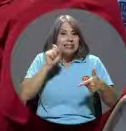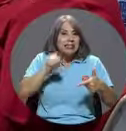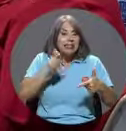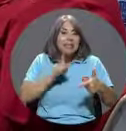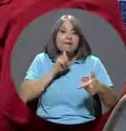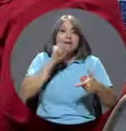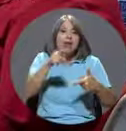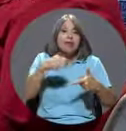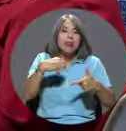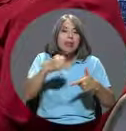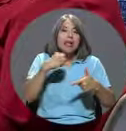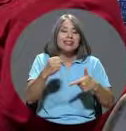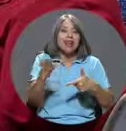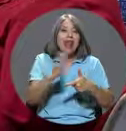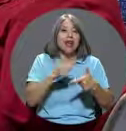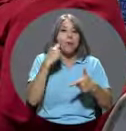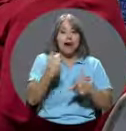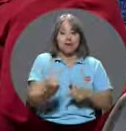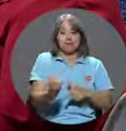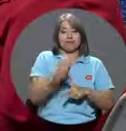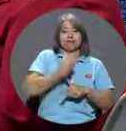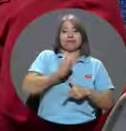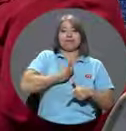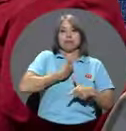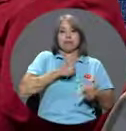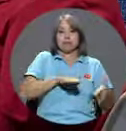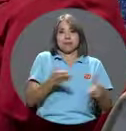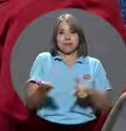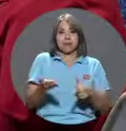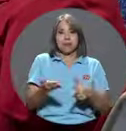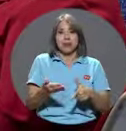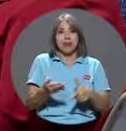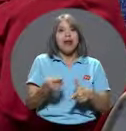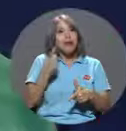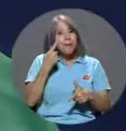más explícitas, como por ejemplo, ponen en orden